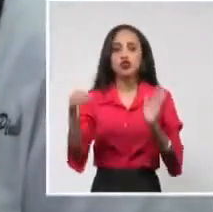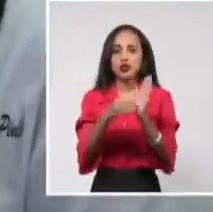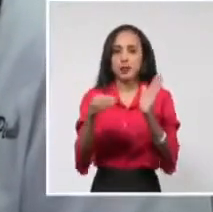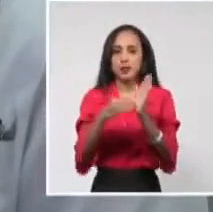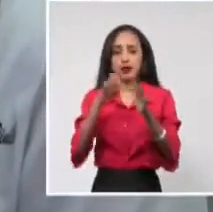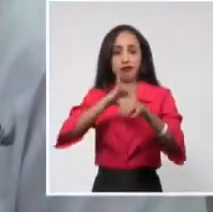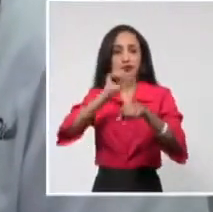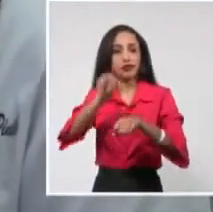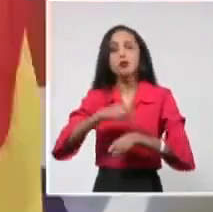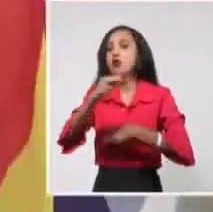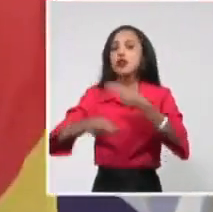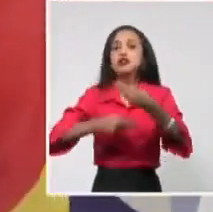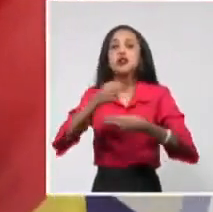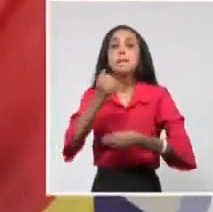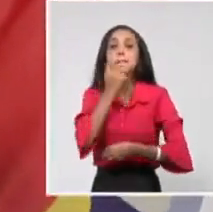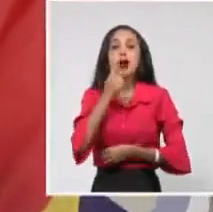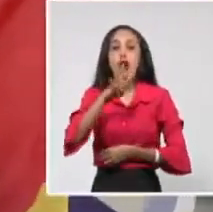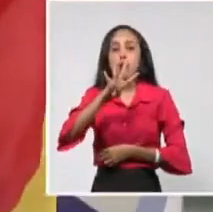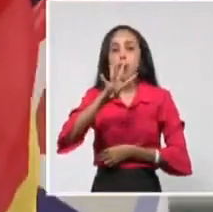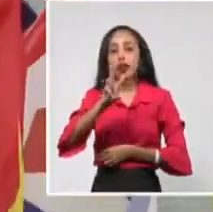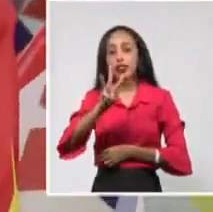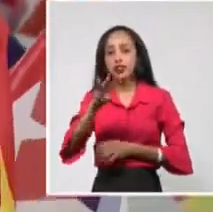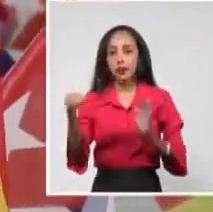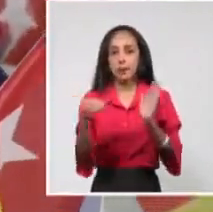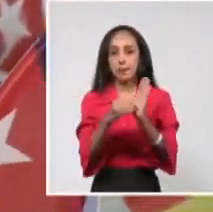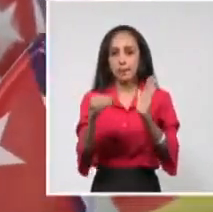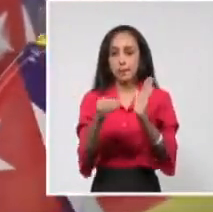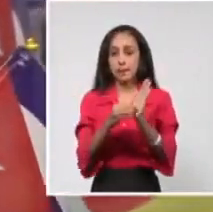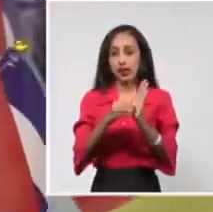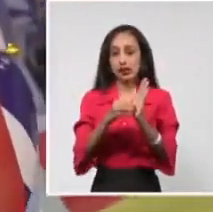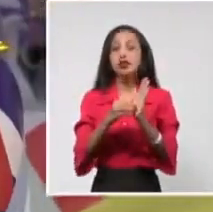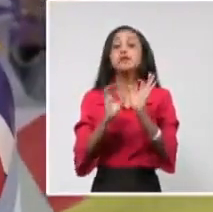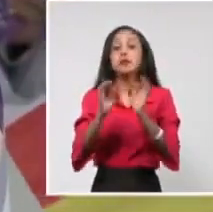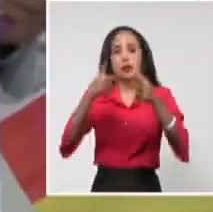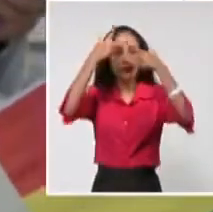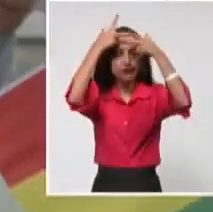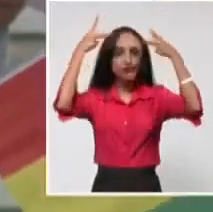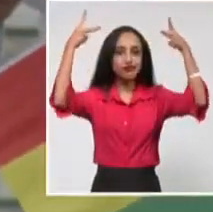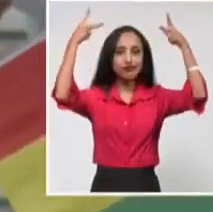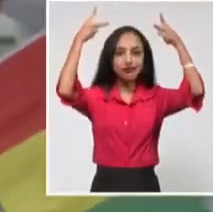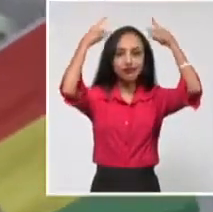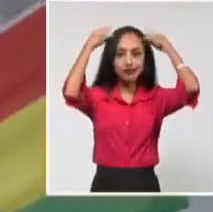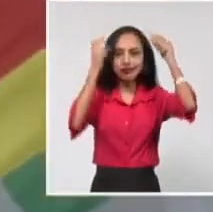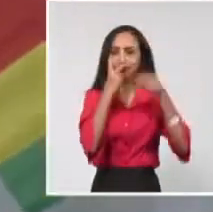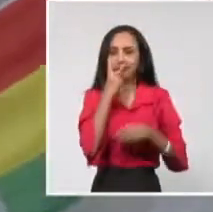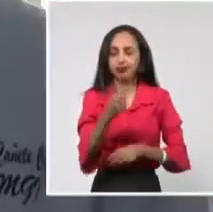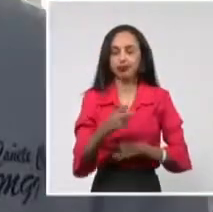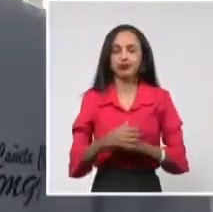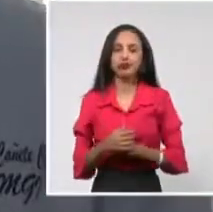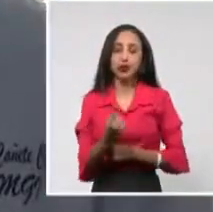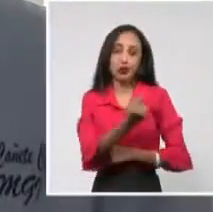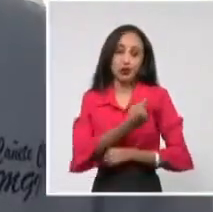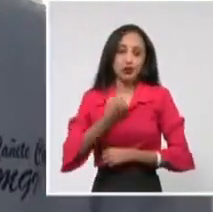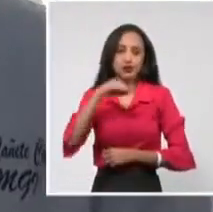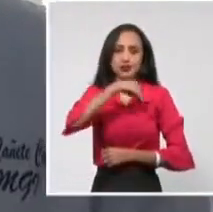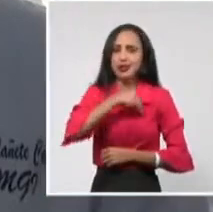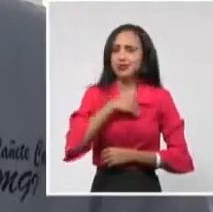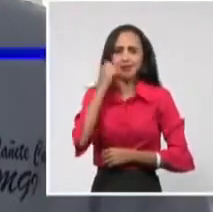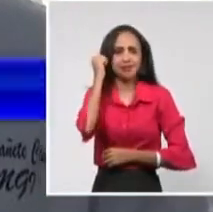y realizaron más de 43.000 procederes de enfermería. Realmente fue una experiencia